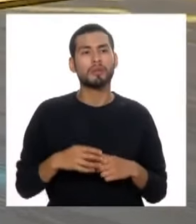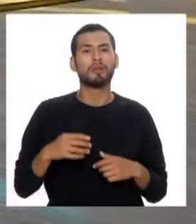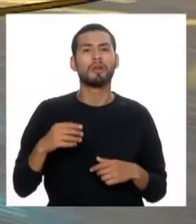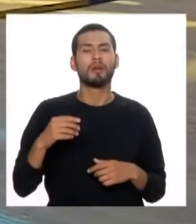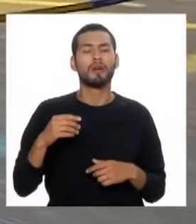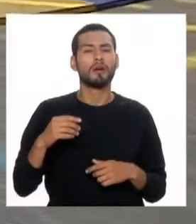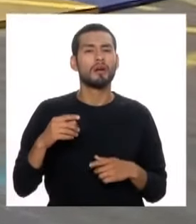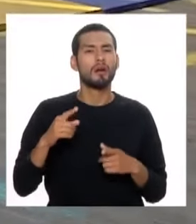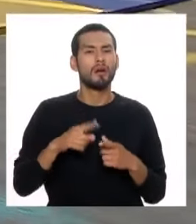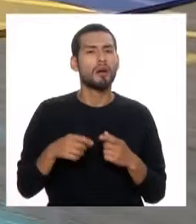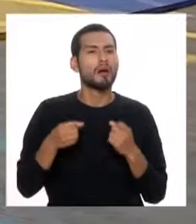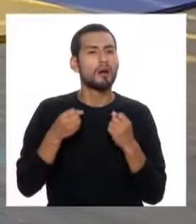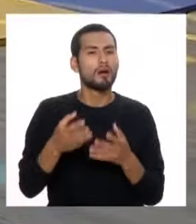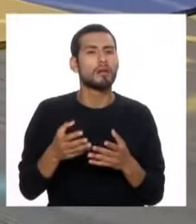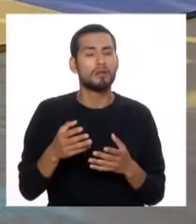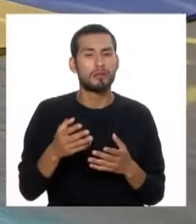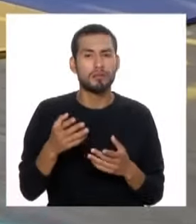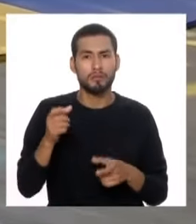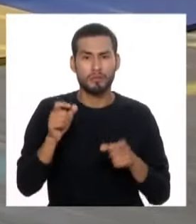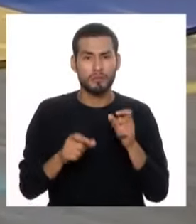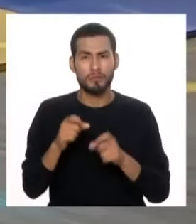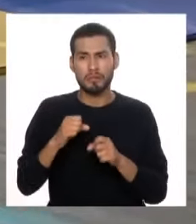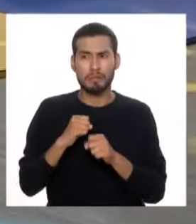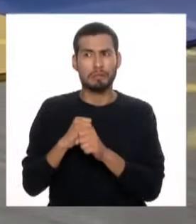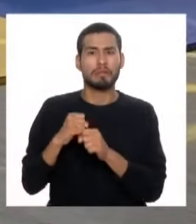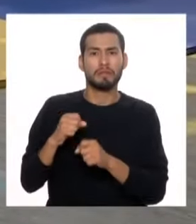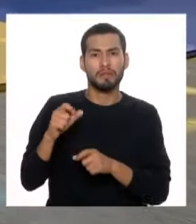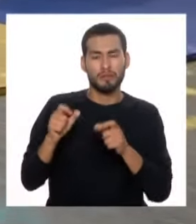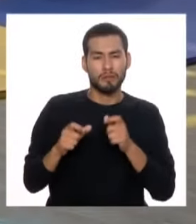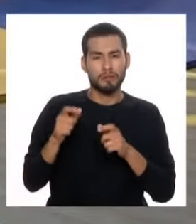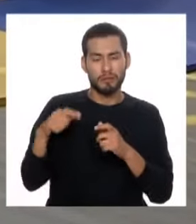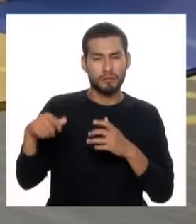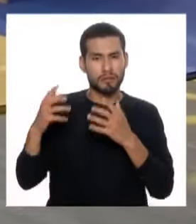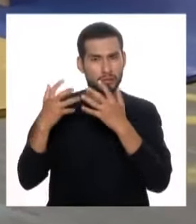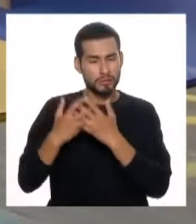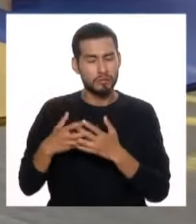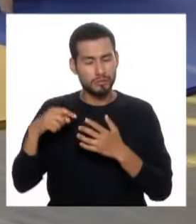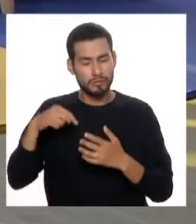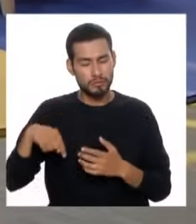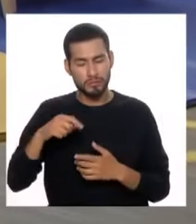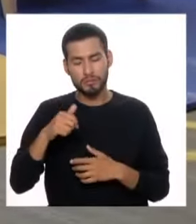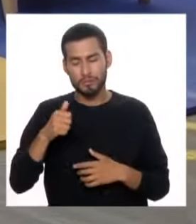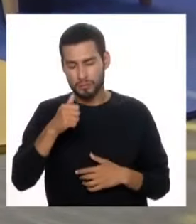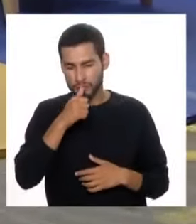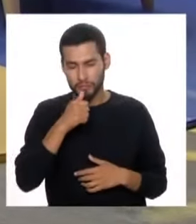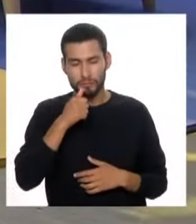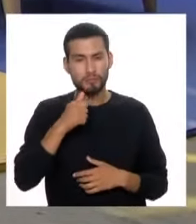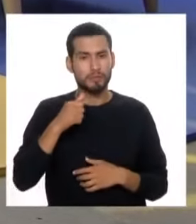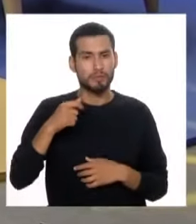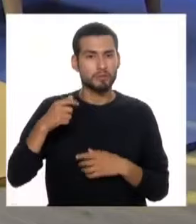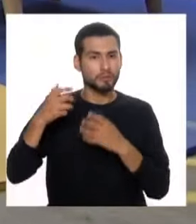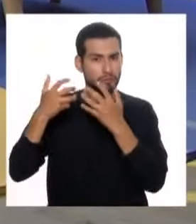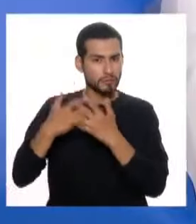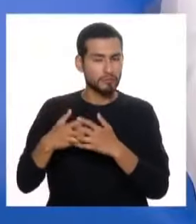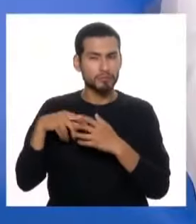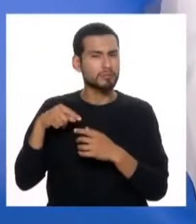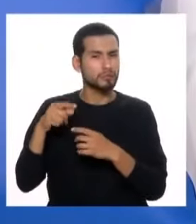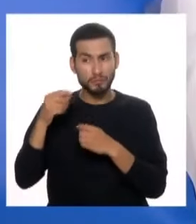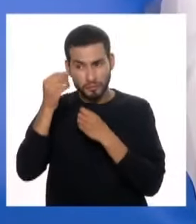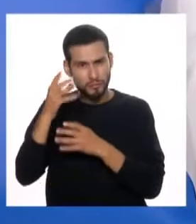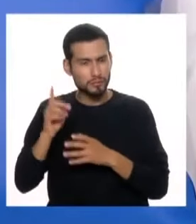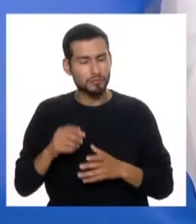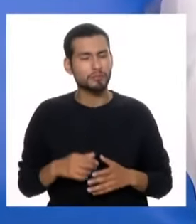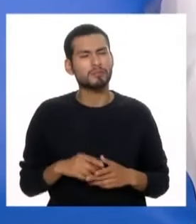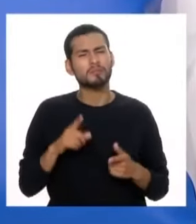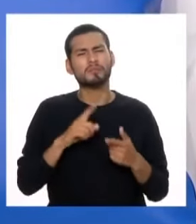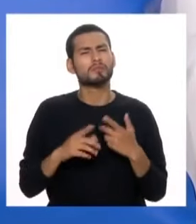genera algunas resistencias todavía en las propias entidades privadas también para el cumplimiento. Pero fundamentalmente